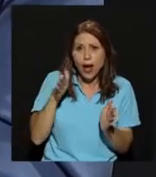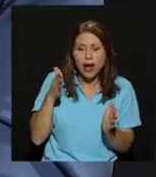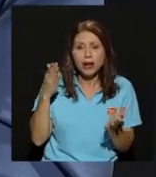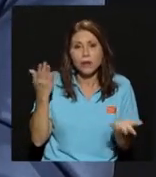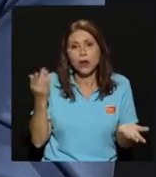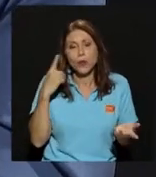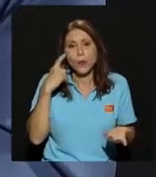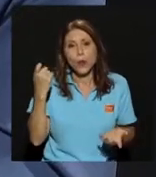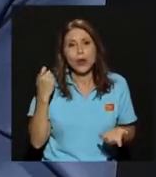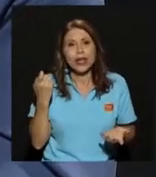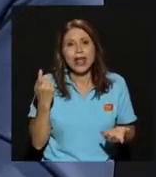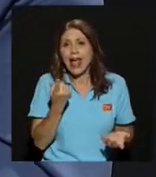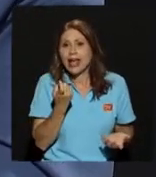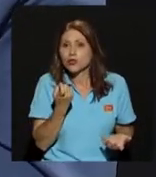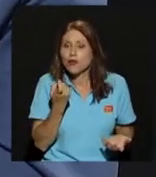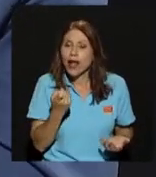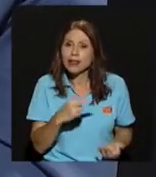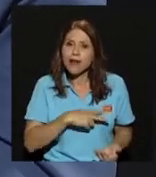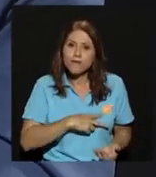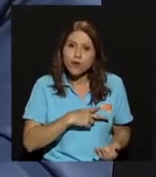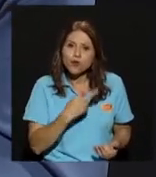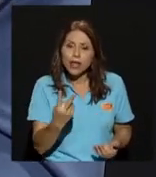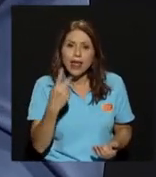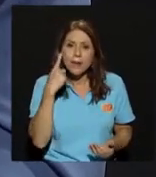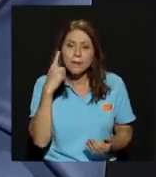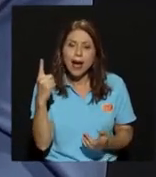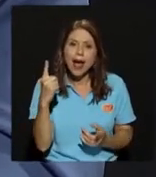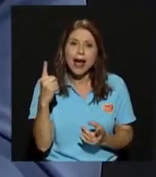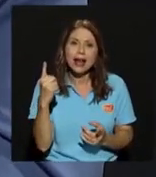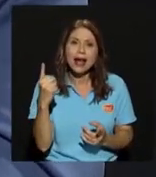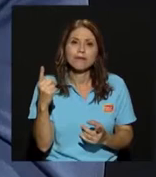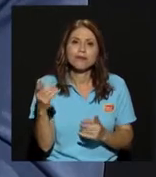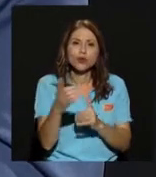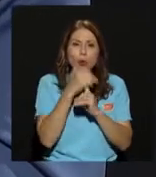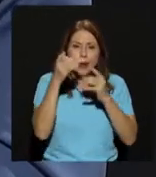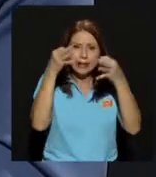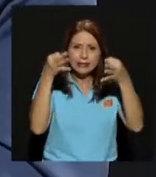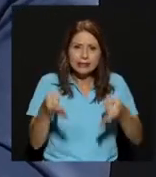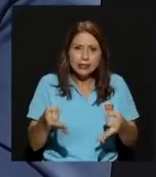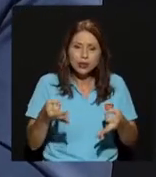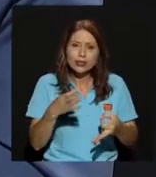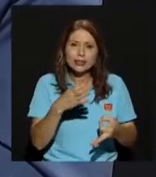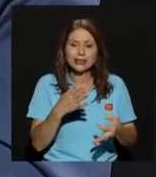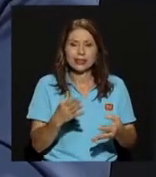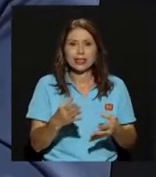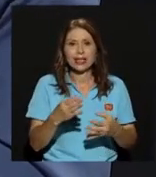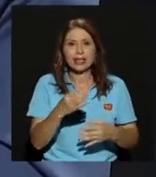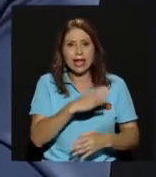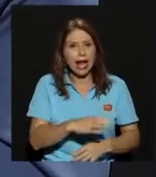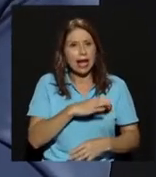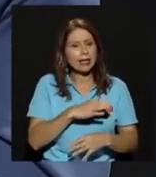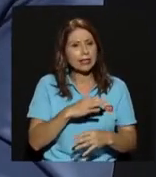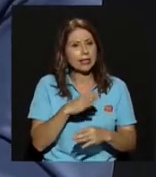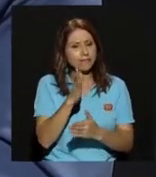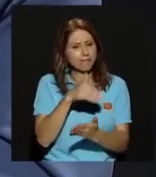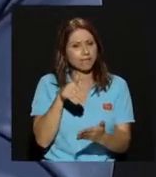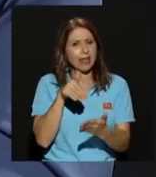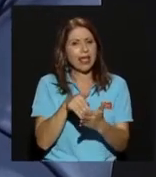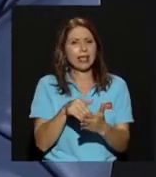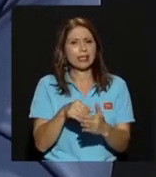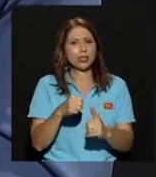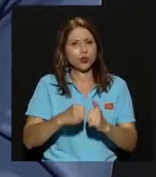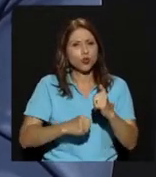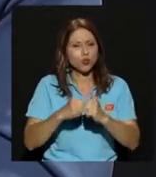ha hecho falta voluntad para tomar algunas de las decisiones de carácter estructural porque aquí hay que reconocer